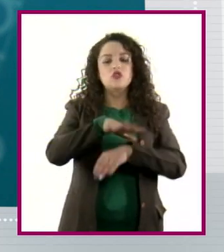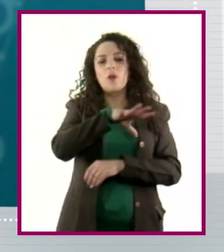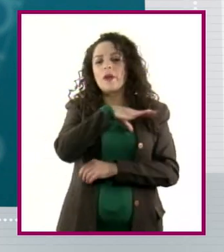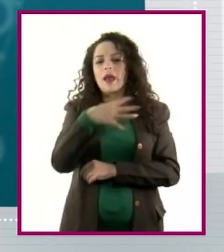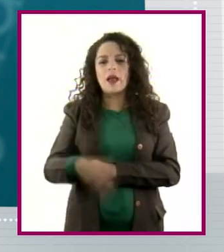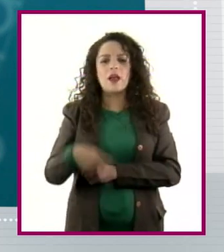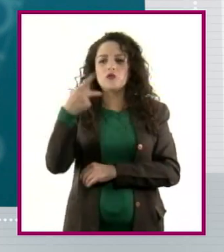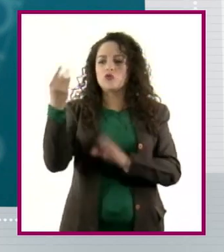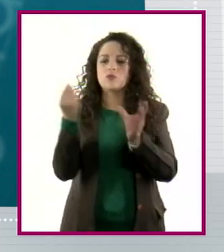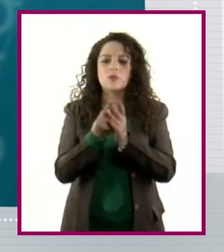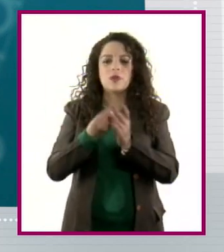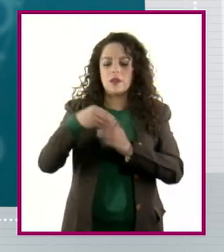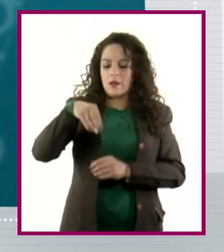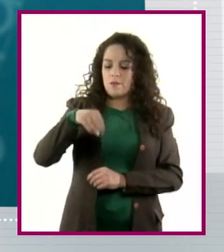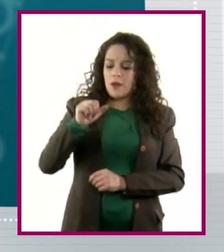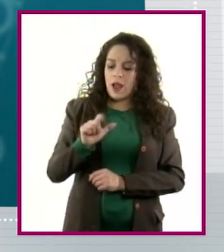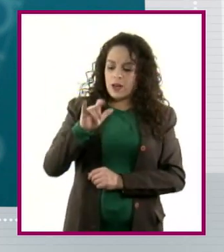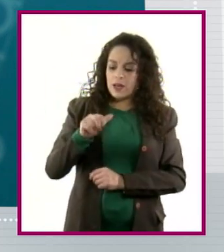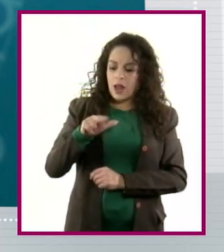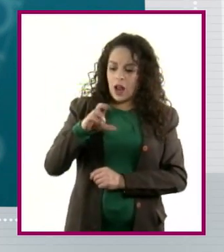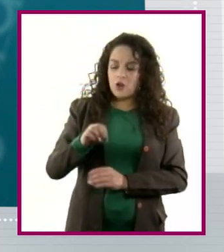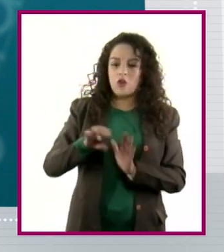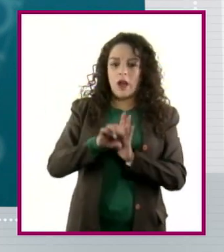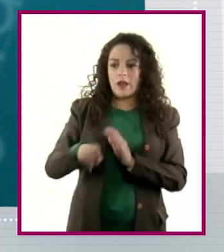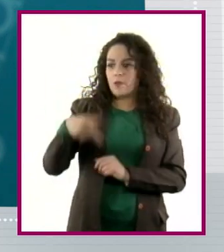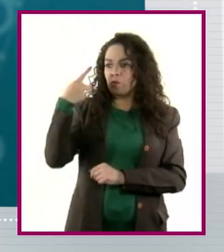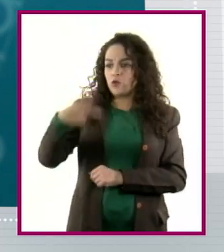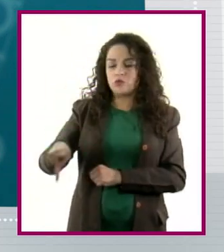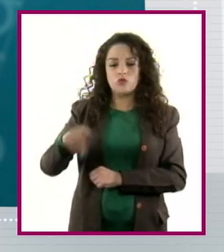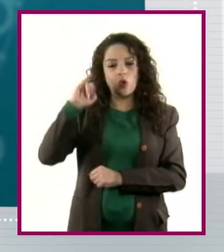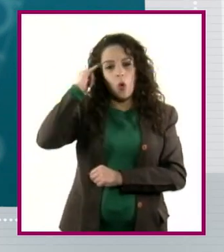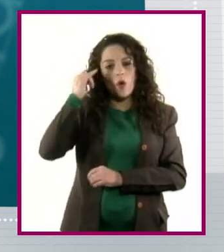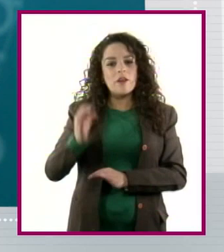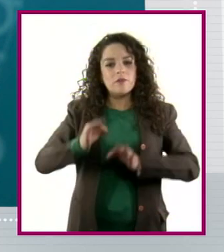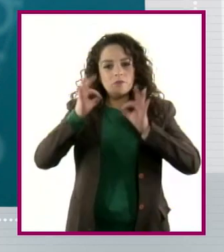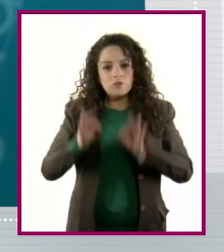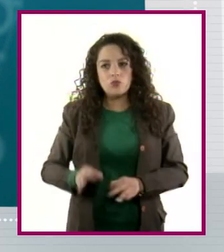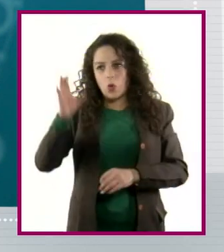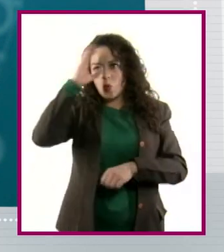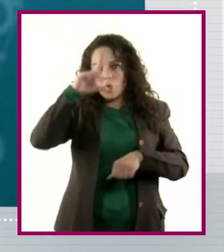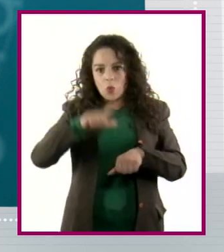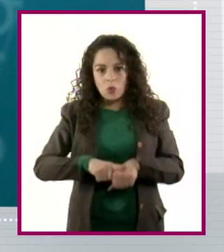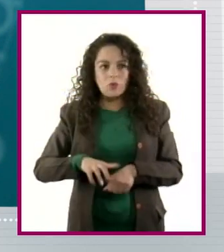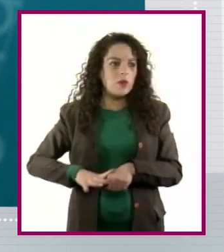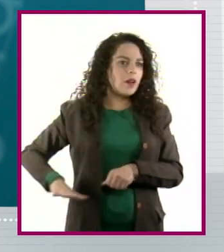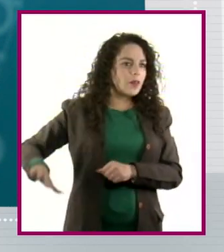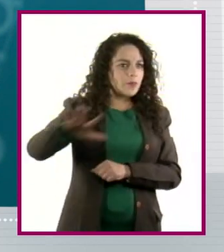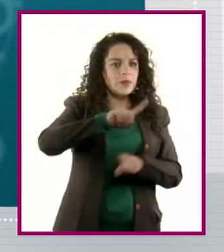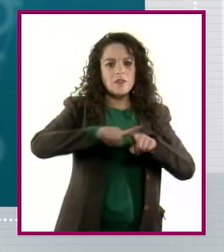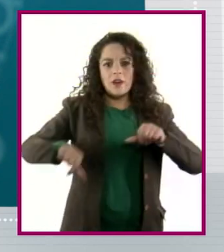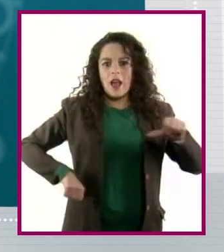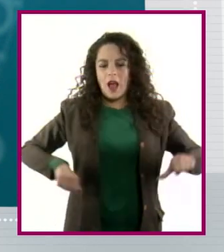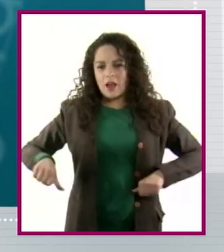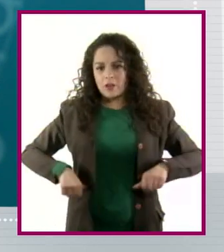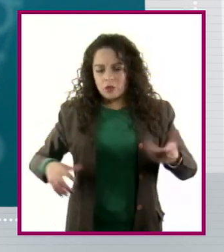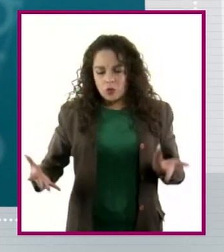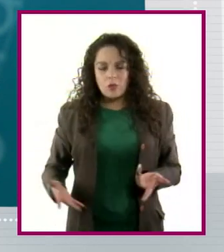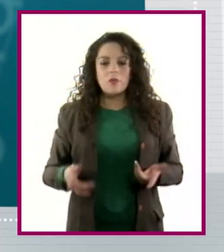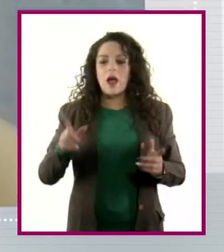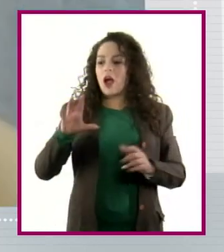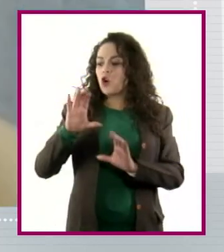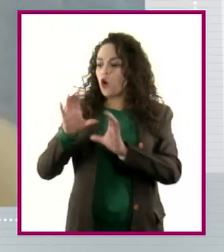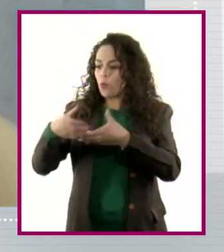de Malinalco, como su origen indígena y su cultura actual, su entorno natural, sus actividades productivas, sus comunidades y sus